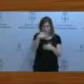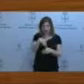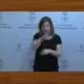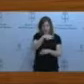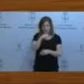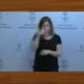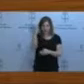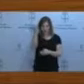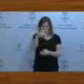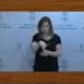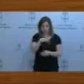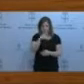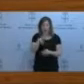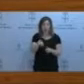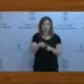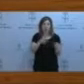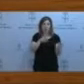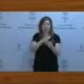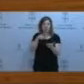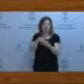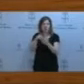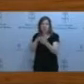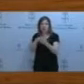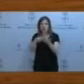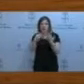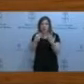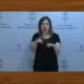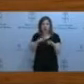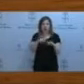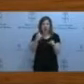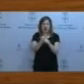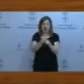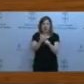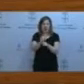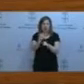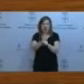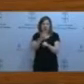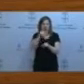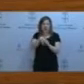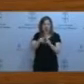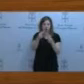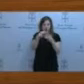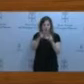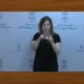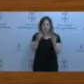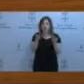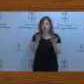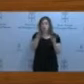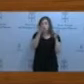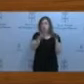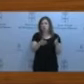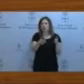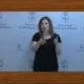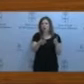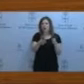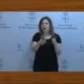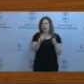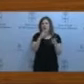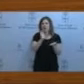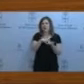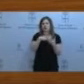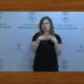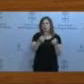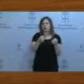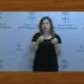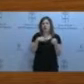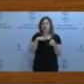el normal desarrollo de la actividad de un centro de salud al uso. ¿Quiere usted decirme, por ejemplo, cómo es que en el centro de salud de Cangas de